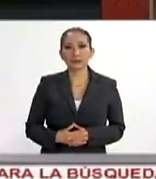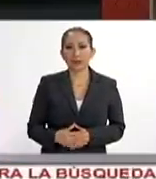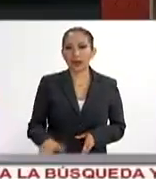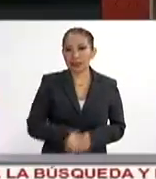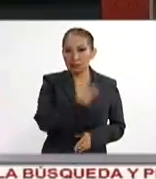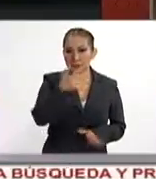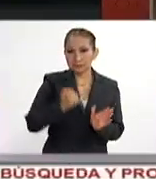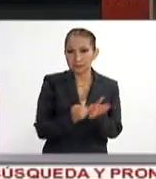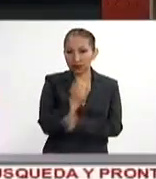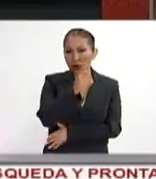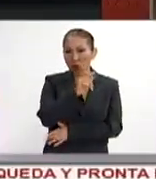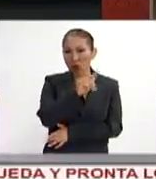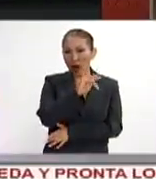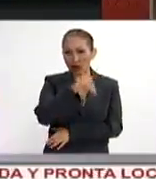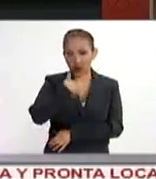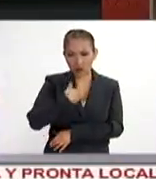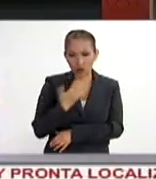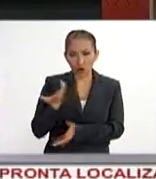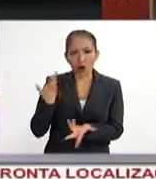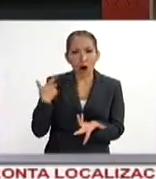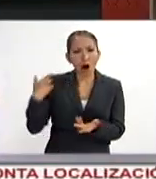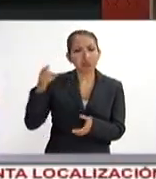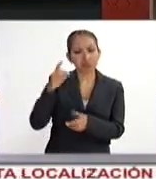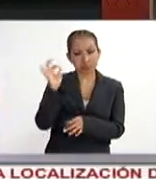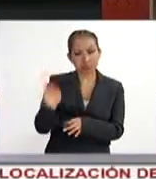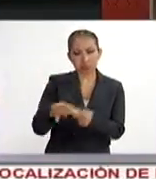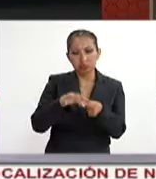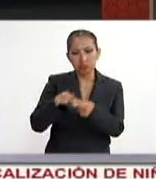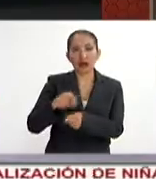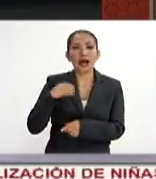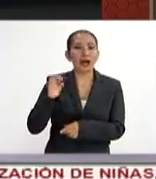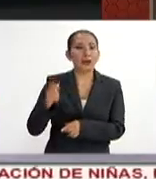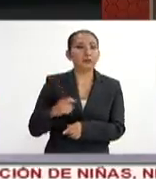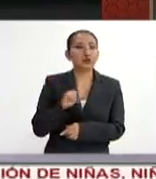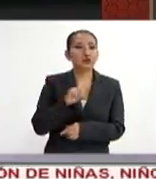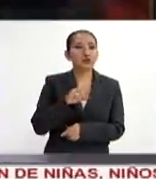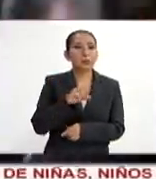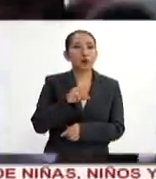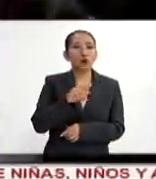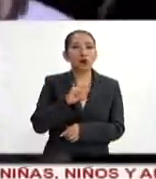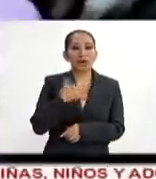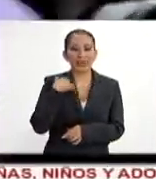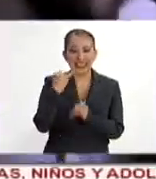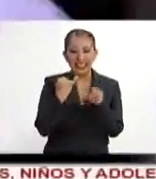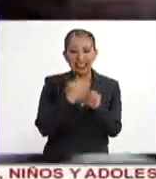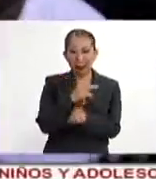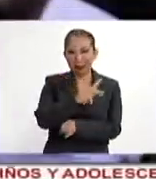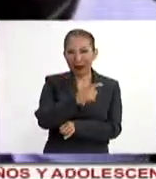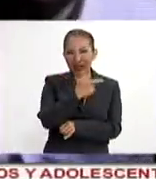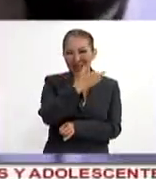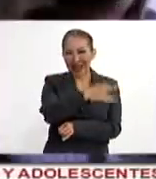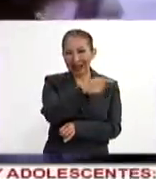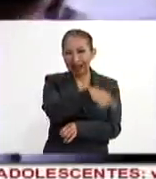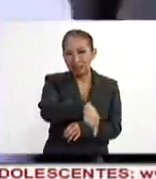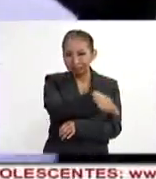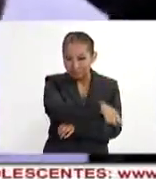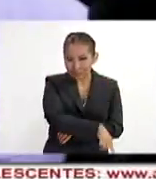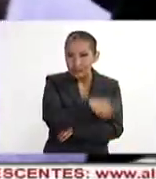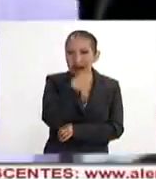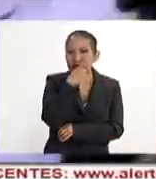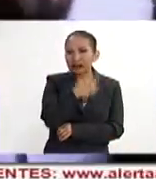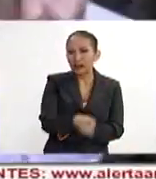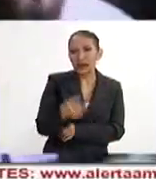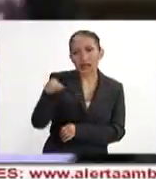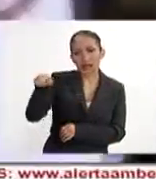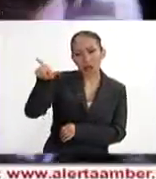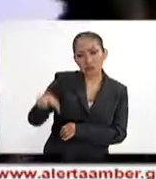Luego de la decisión de Duarte de allanarse en la extradición, el subprocurador jurídico y de Asuntos Internacionales de la PGR, Alberto Elías Beltrán,